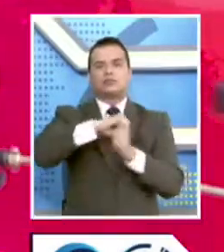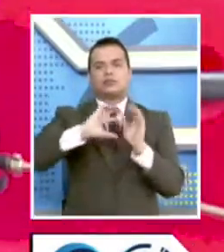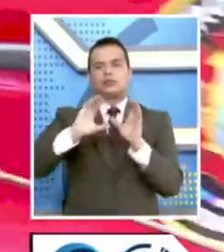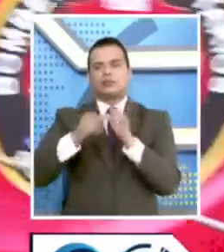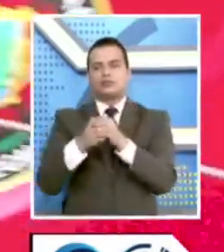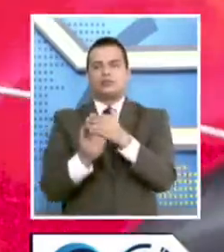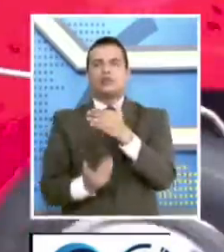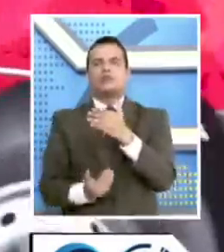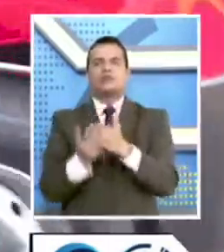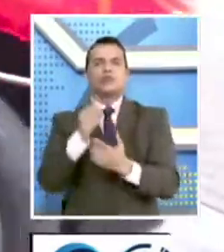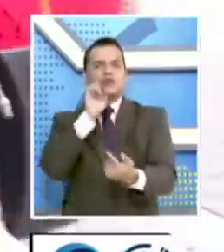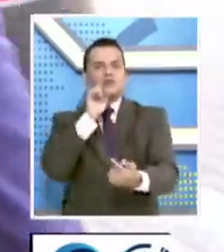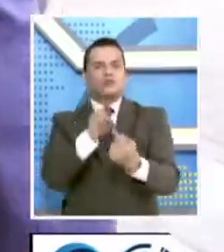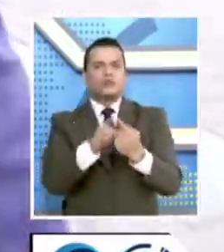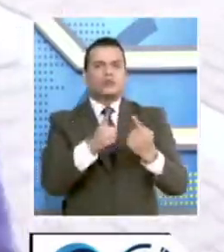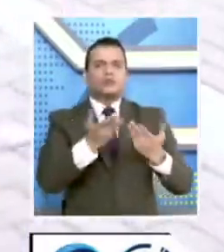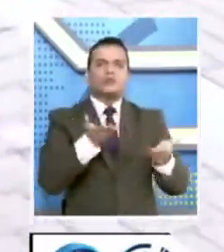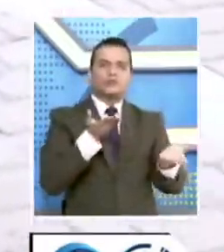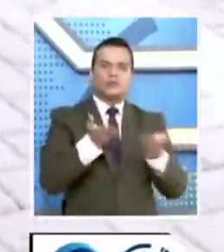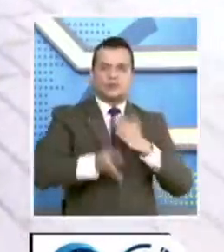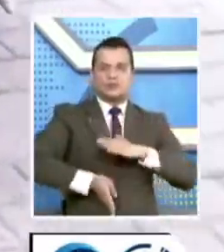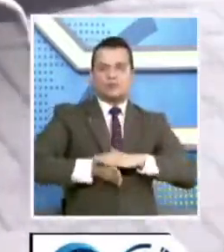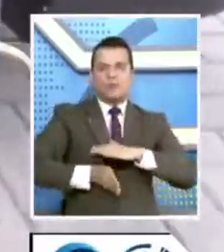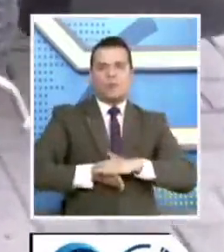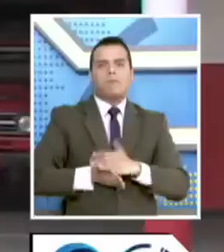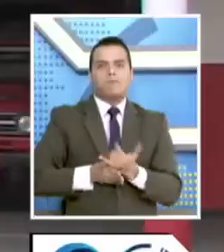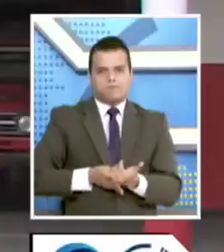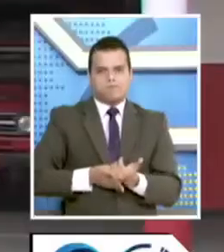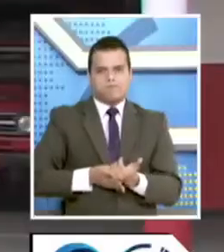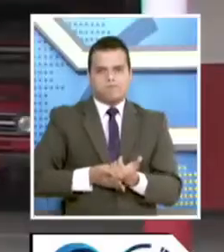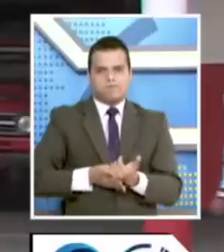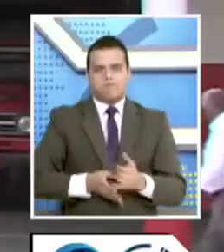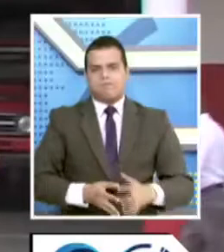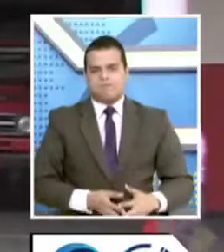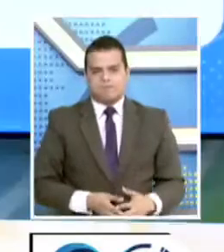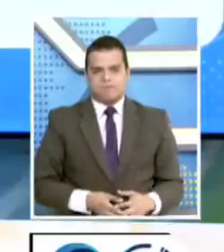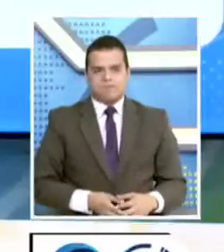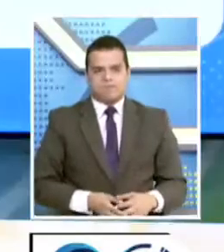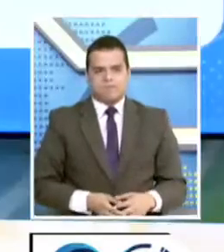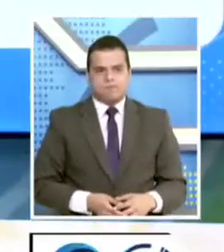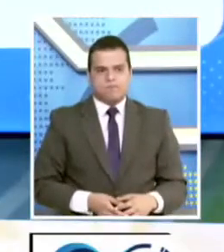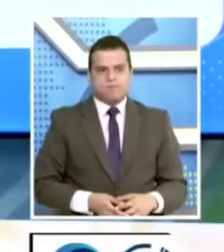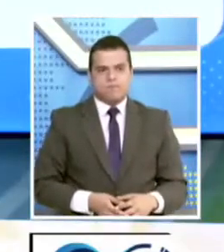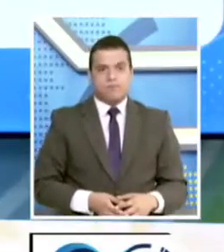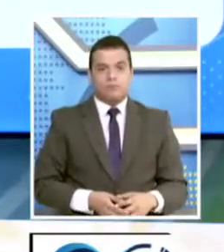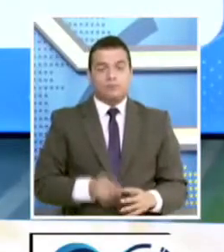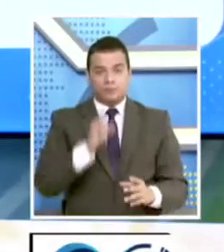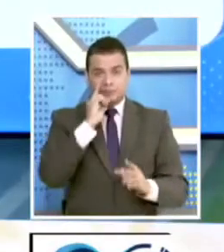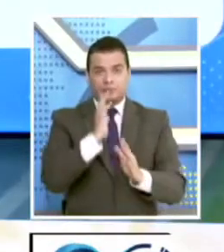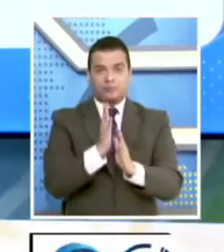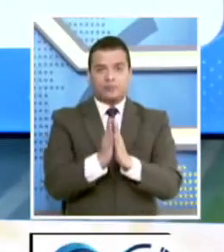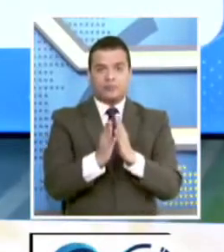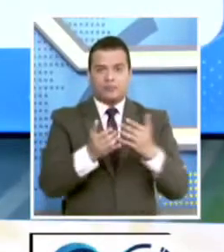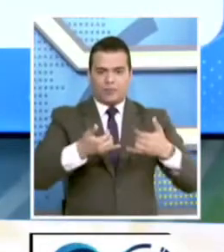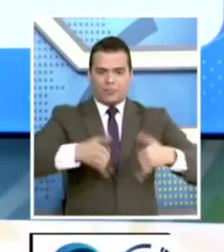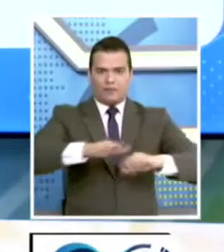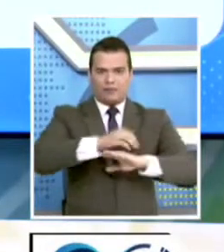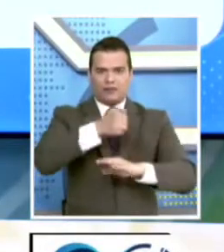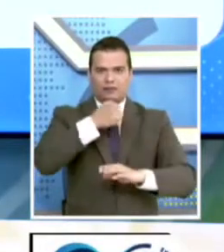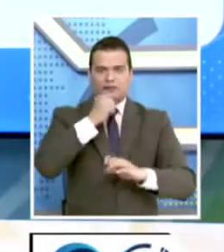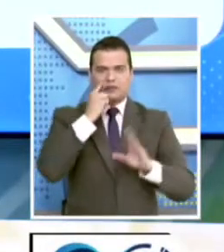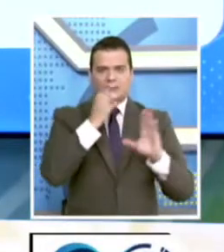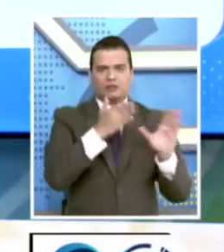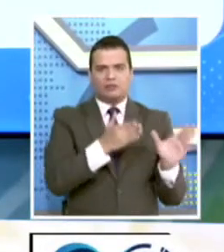otras unidades para no afectar la continuidad del servicio que se presta a la comunidad de Cali. Y les contamos que una vez termine la emisión